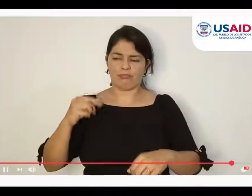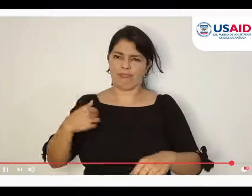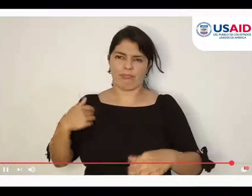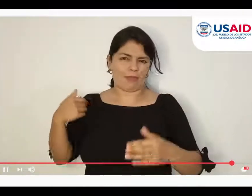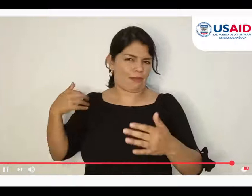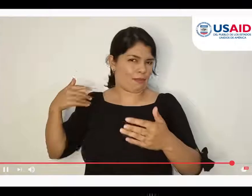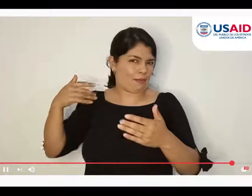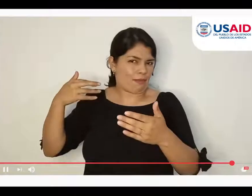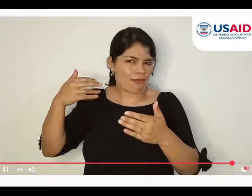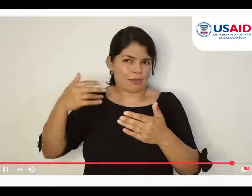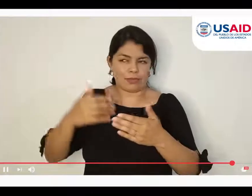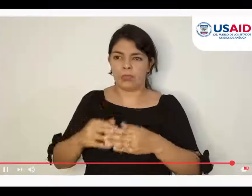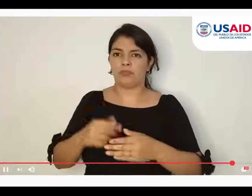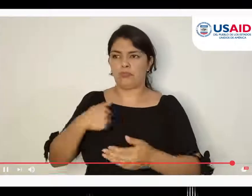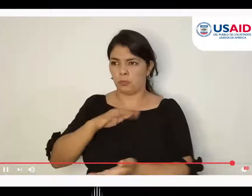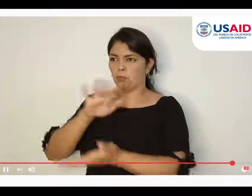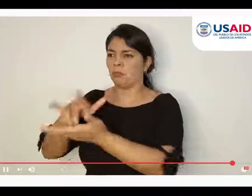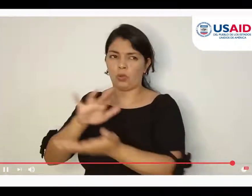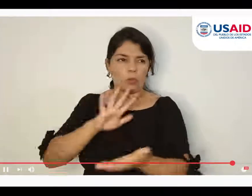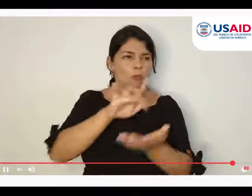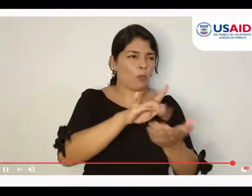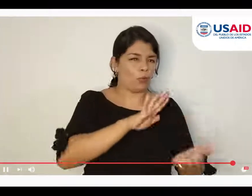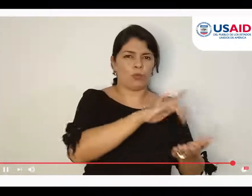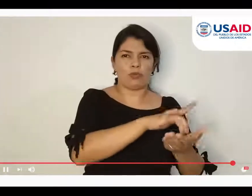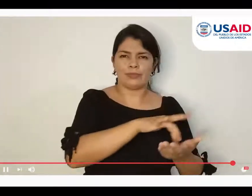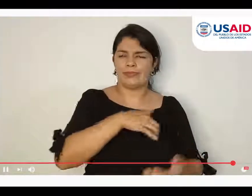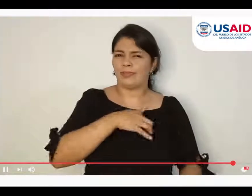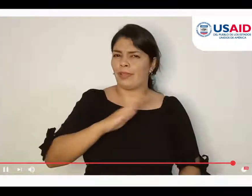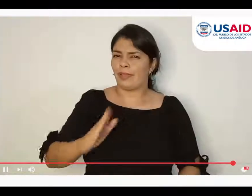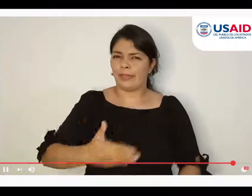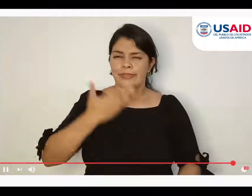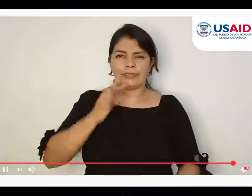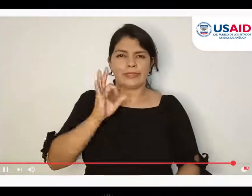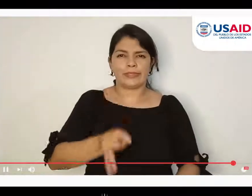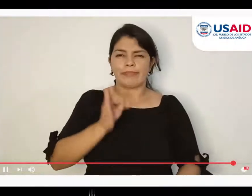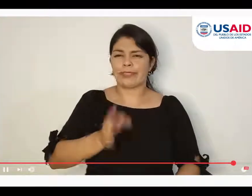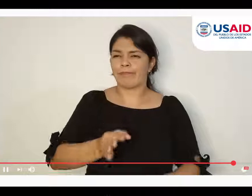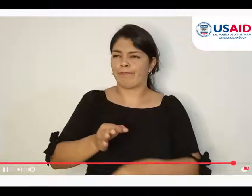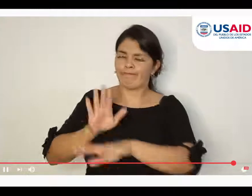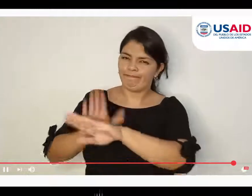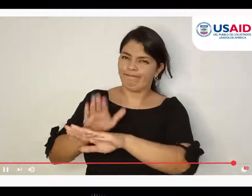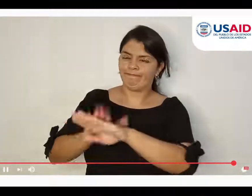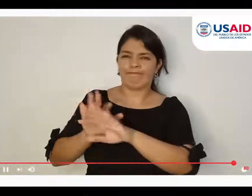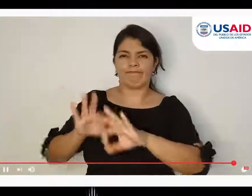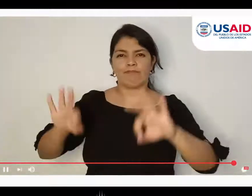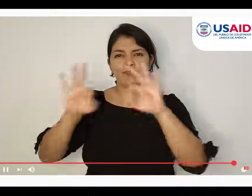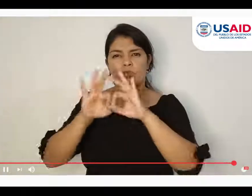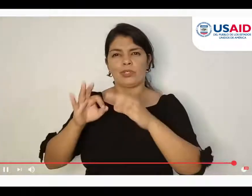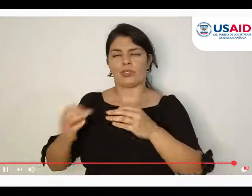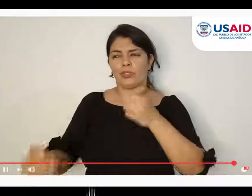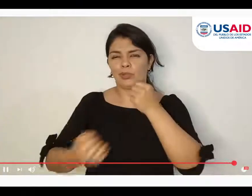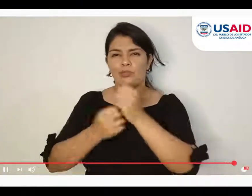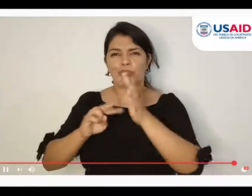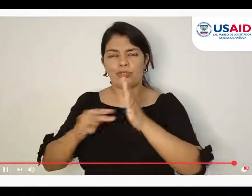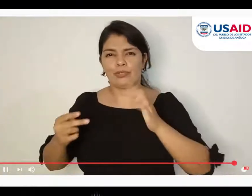su desarrollo en la totalidad de territorios en los que ha estado, ha posicionado estos temas teniendo en cuenta